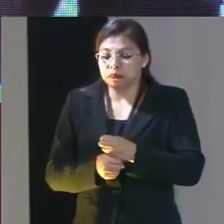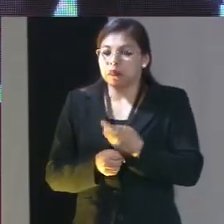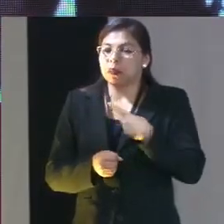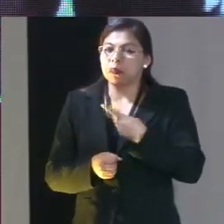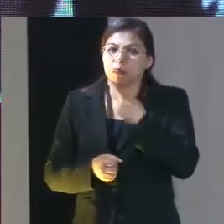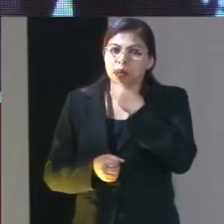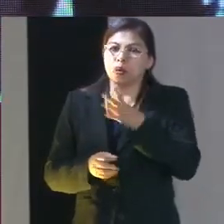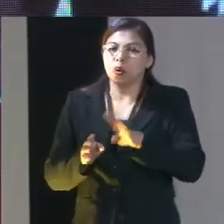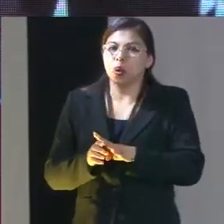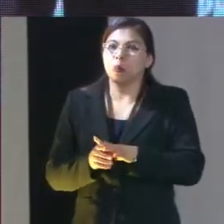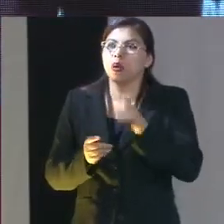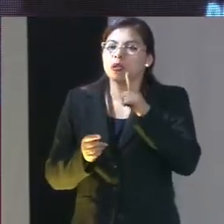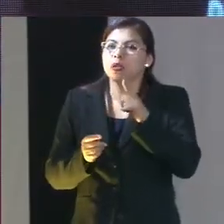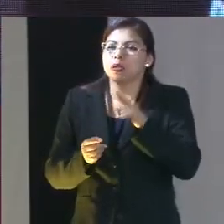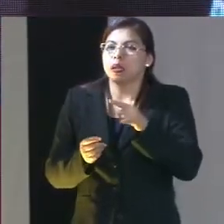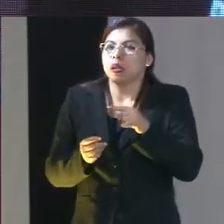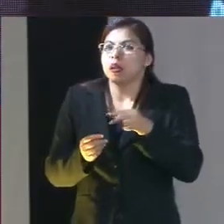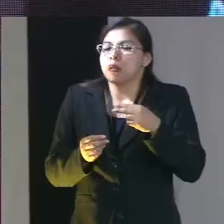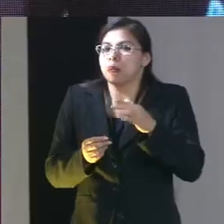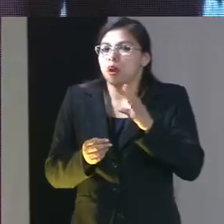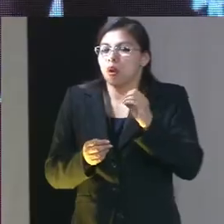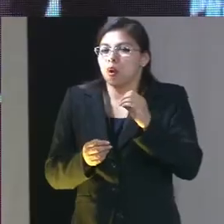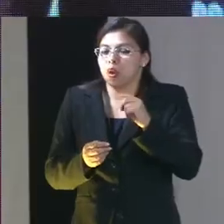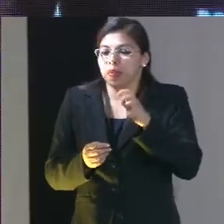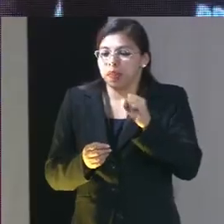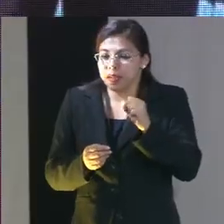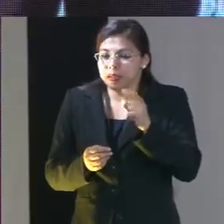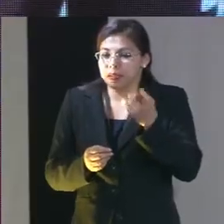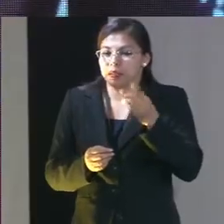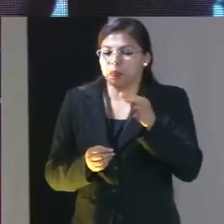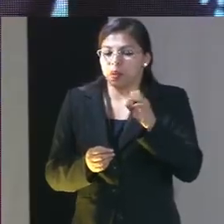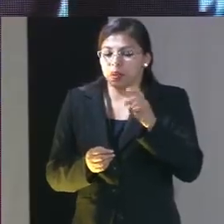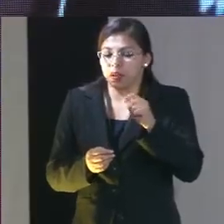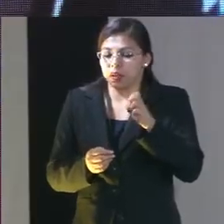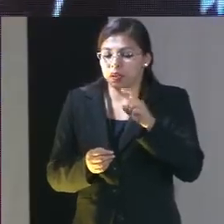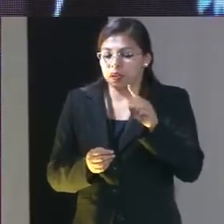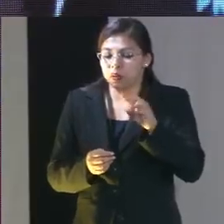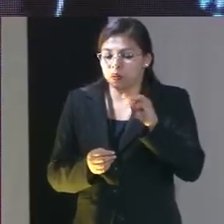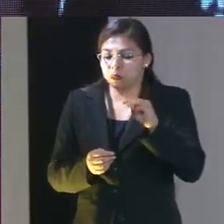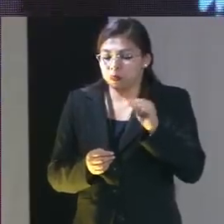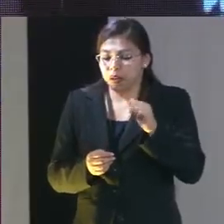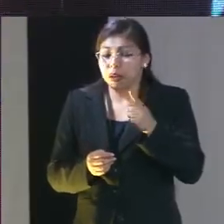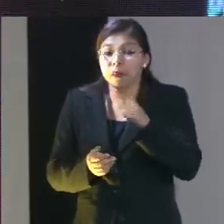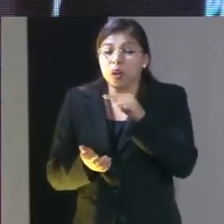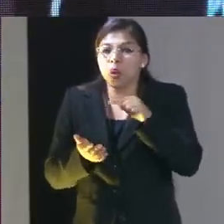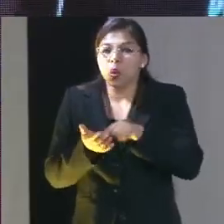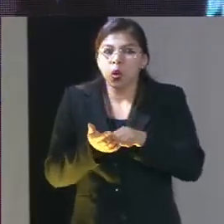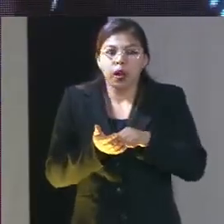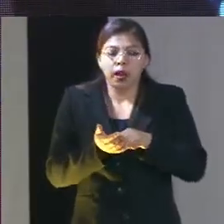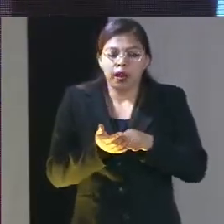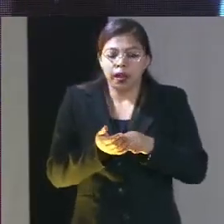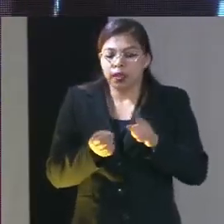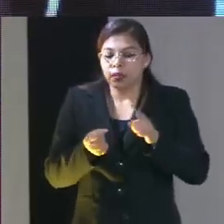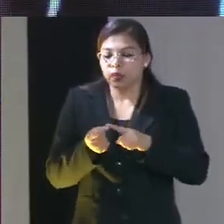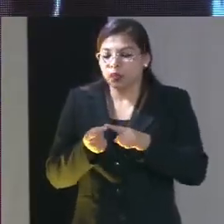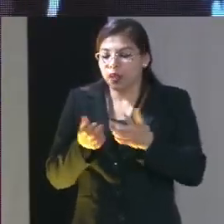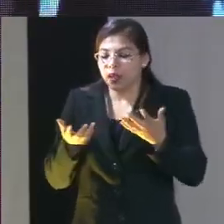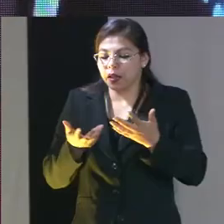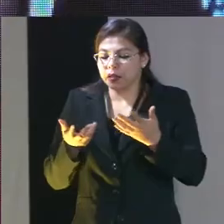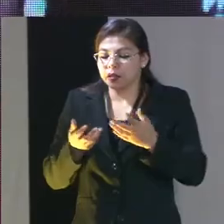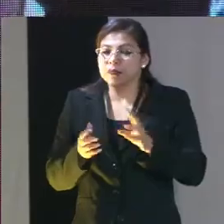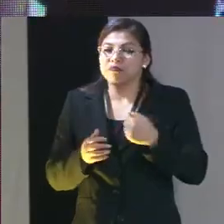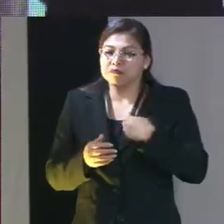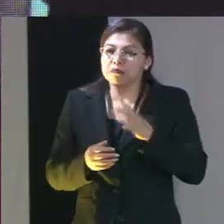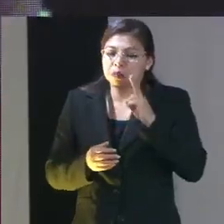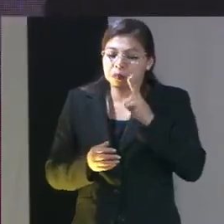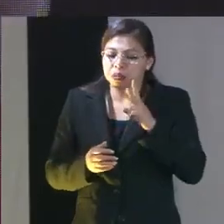gusta la versión del encuentro de Moctezuma y Cortés, que hace Restall, que no solo la hace restal, o sea, ya antes Guy Rossat había